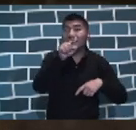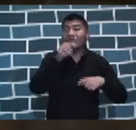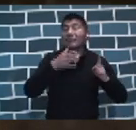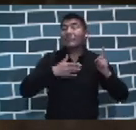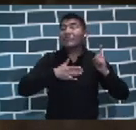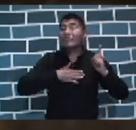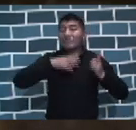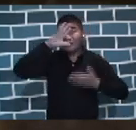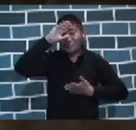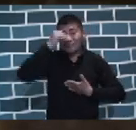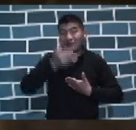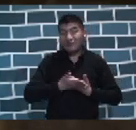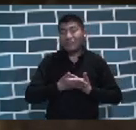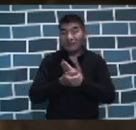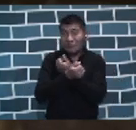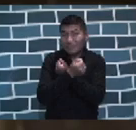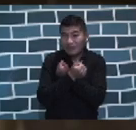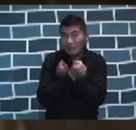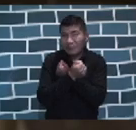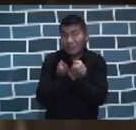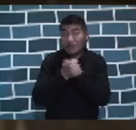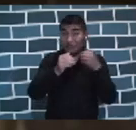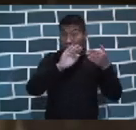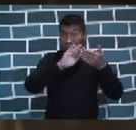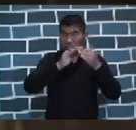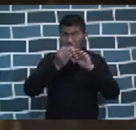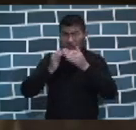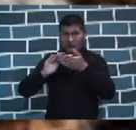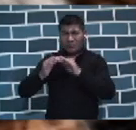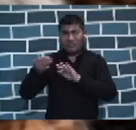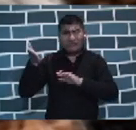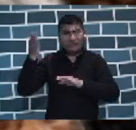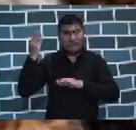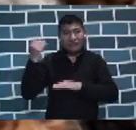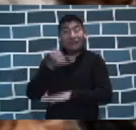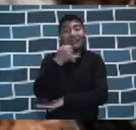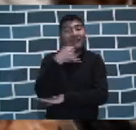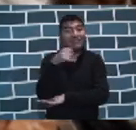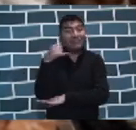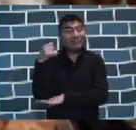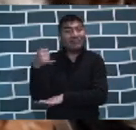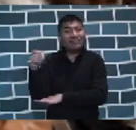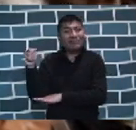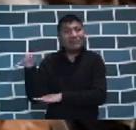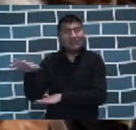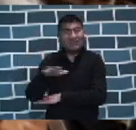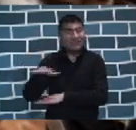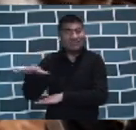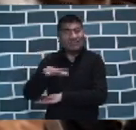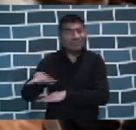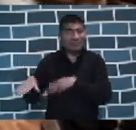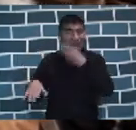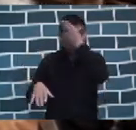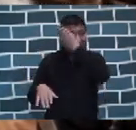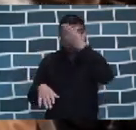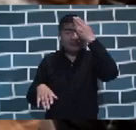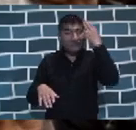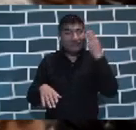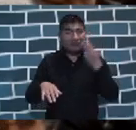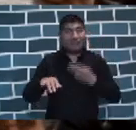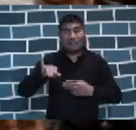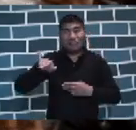amado la comunidad primitiva de jerusalén sobre todo maría y juan